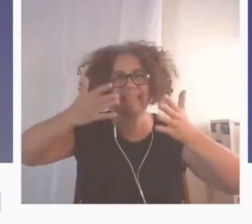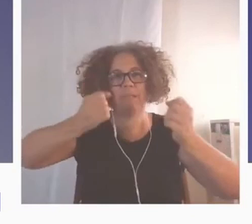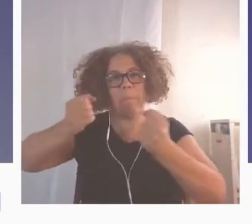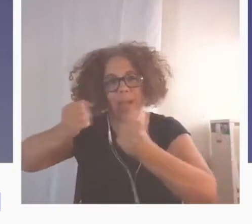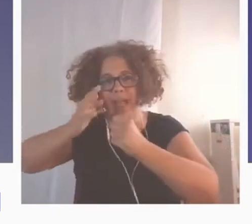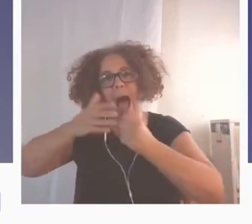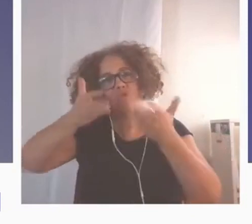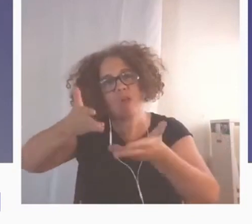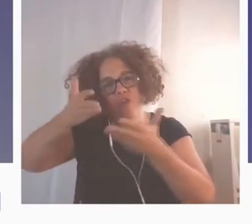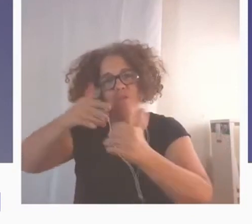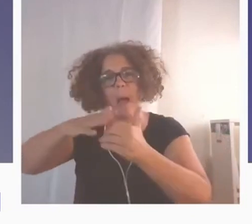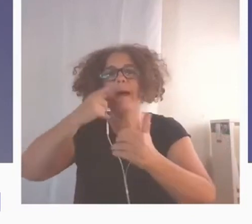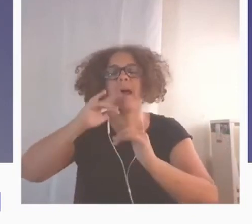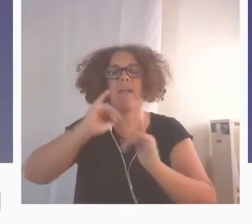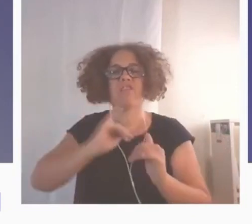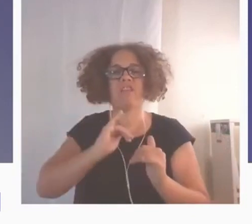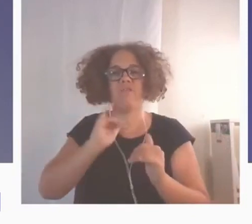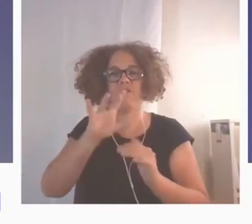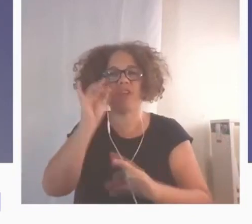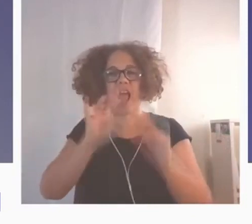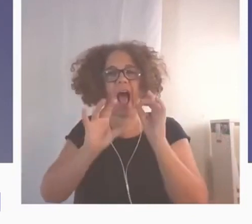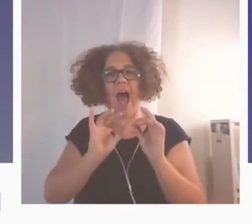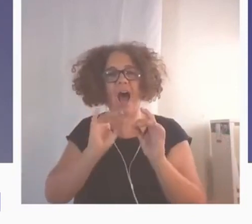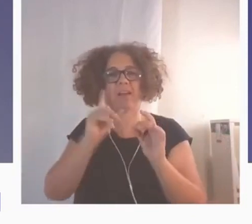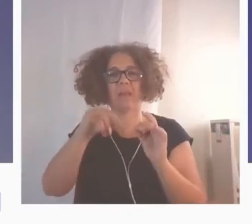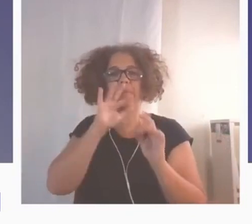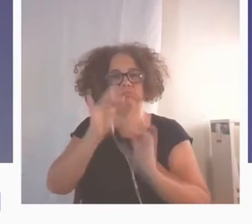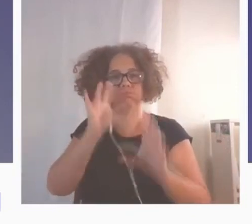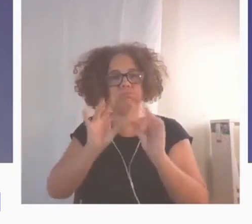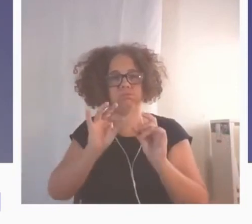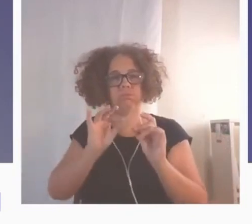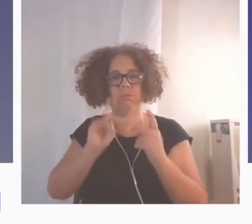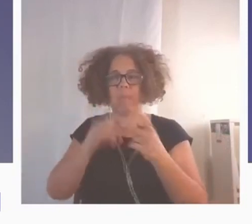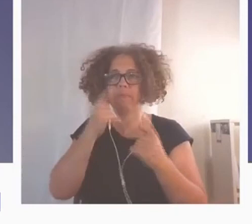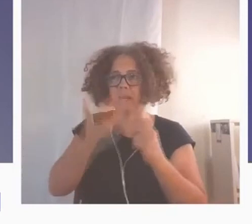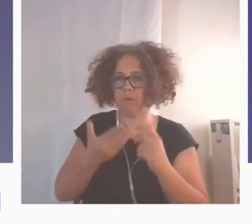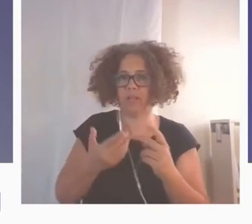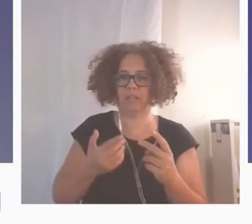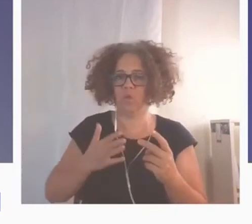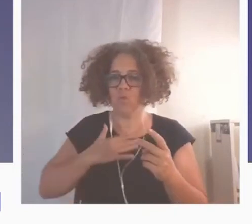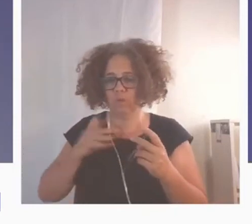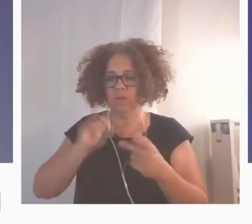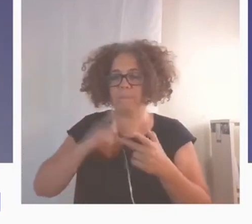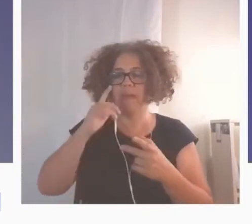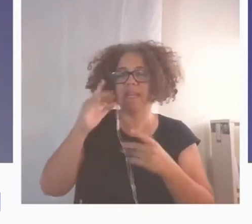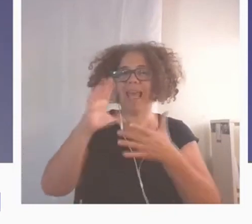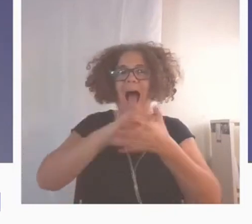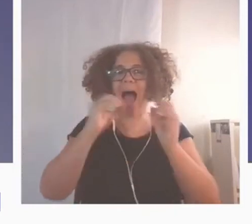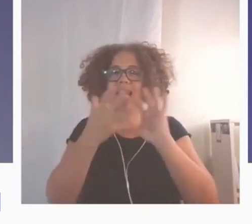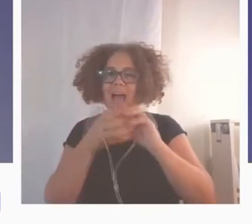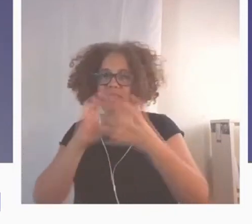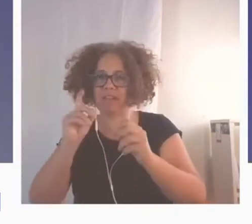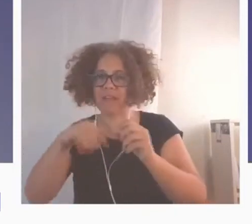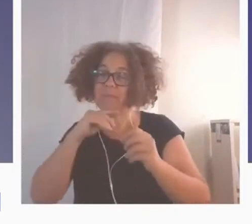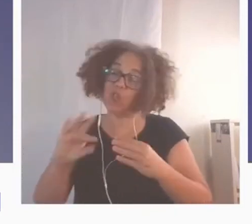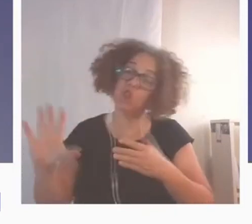en la identificación de nuestros retos más importantes y las alianzas. Todos los proyectos que lanzamos se realizan